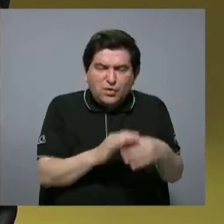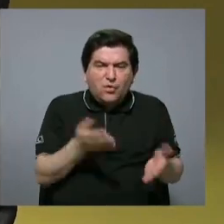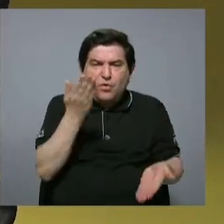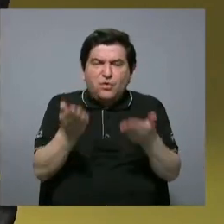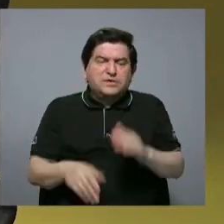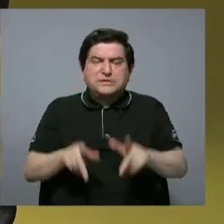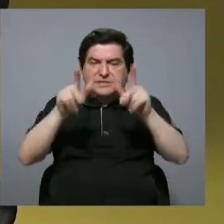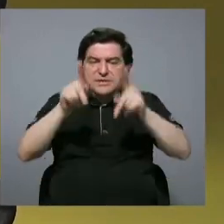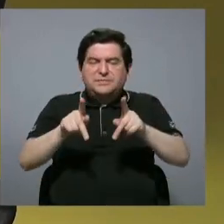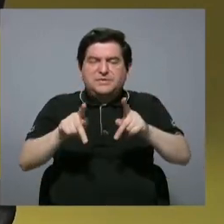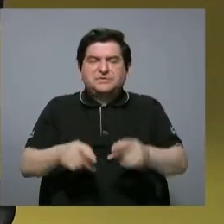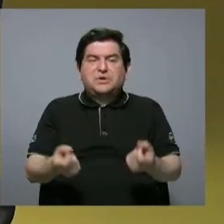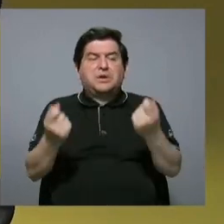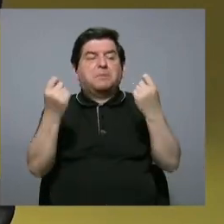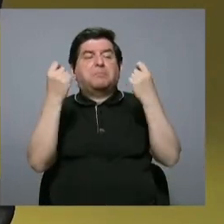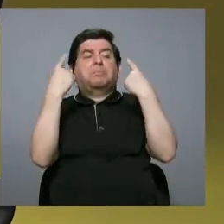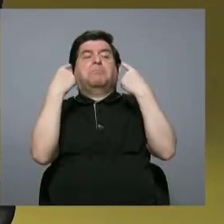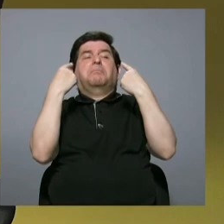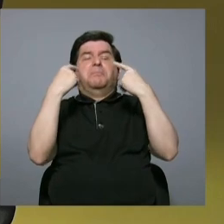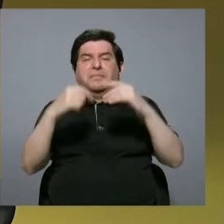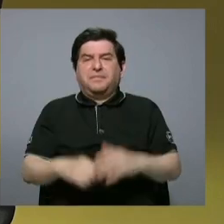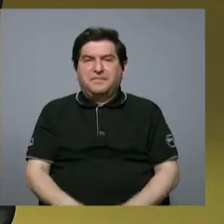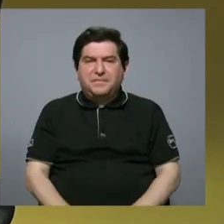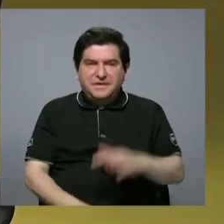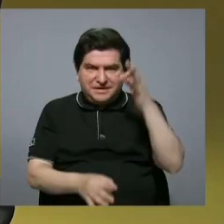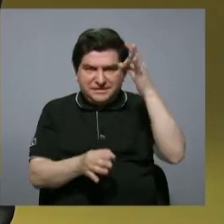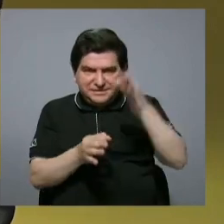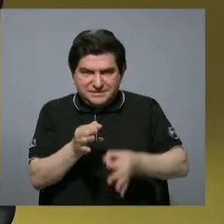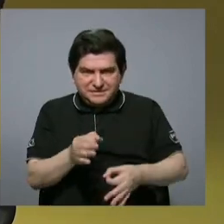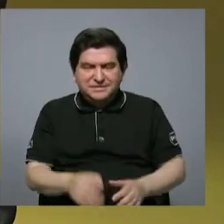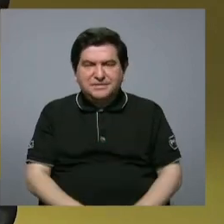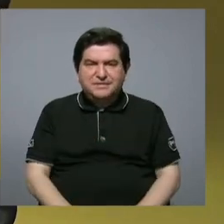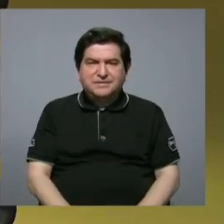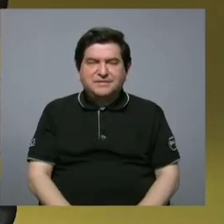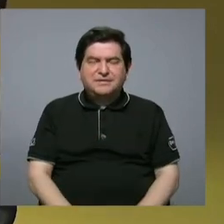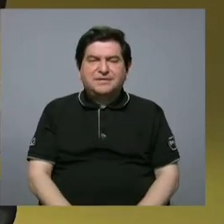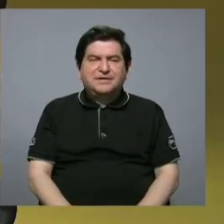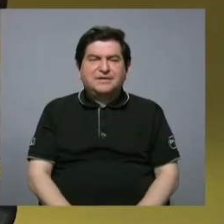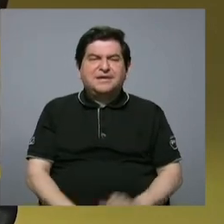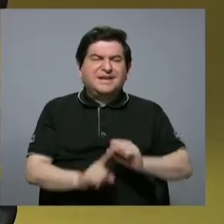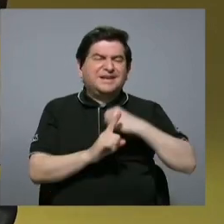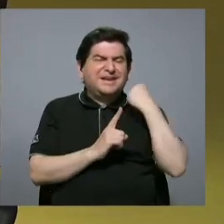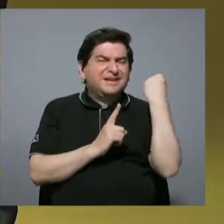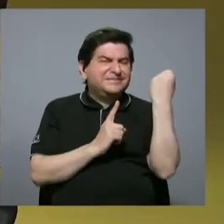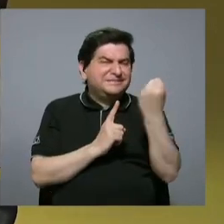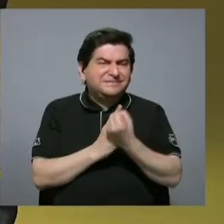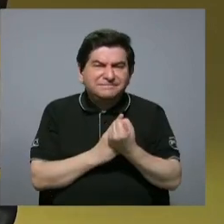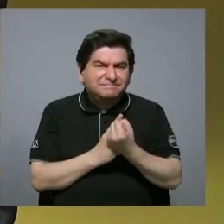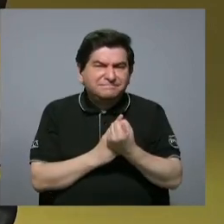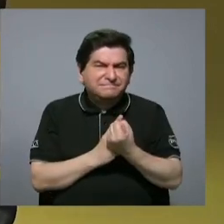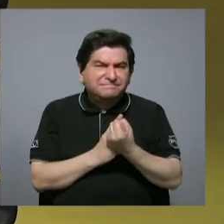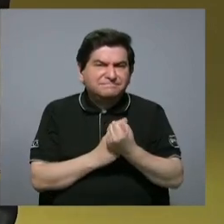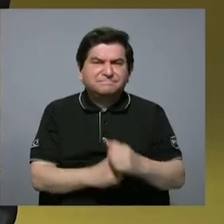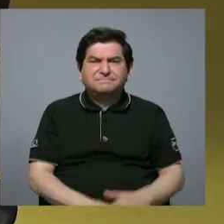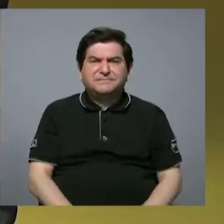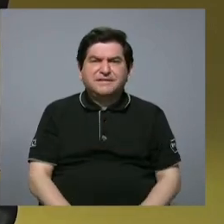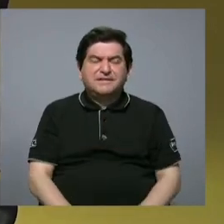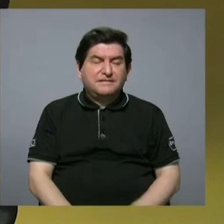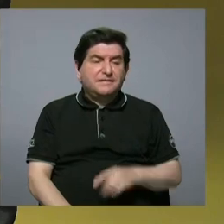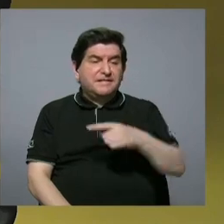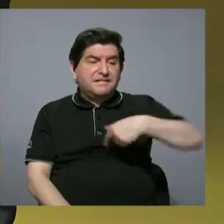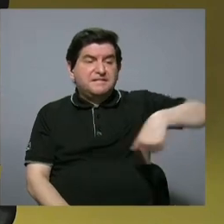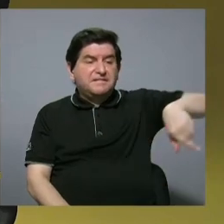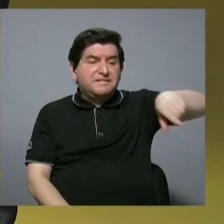distraiga. Entonces, simplemente, Juan Rafael, el tema es que muchas de